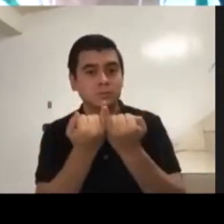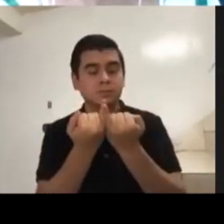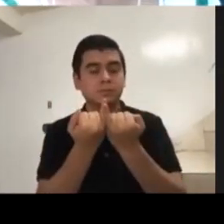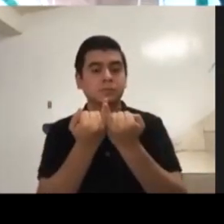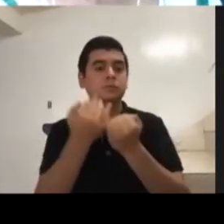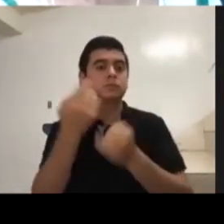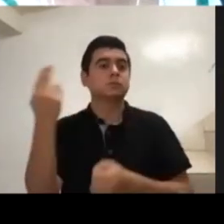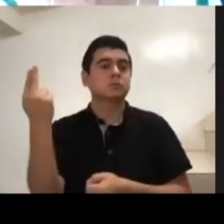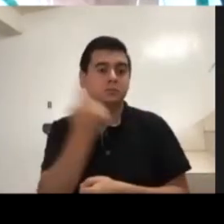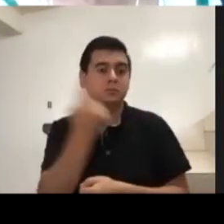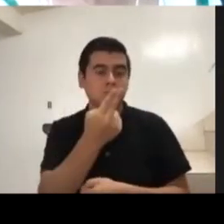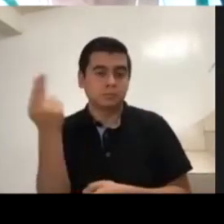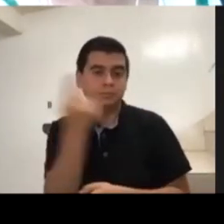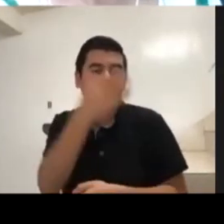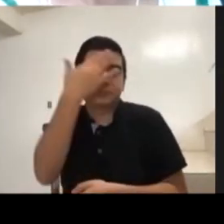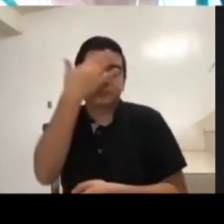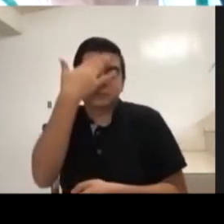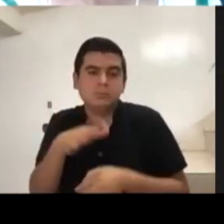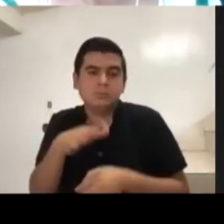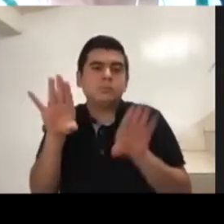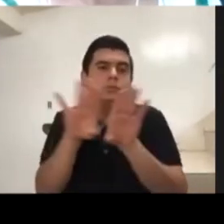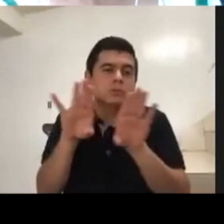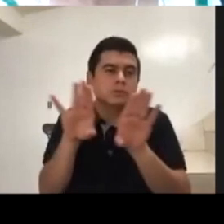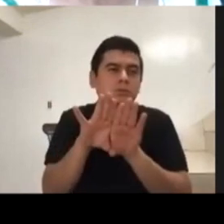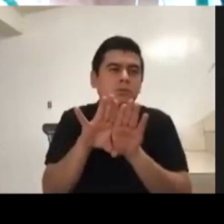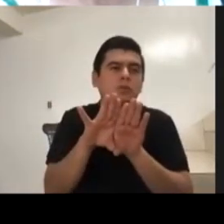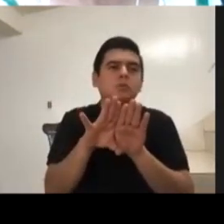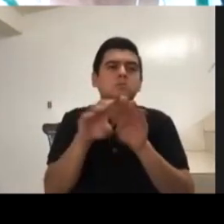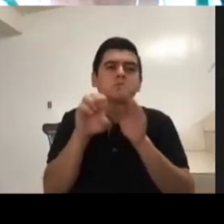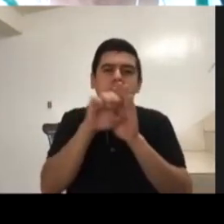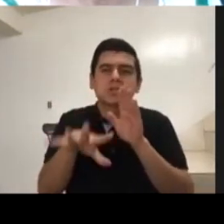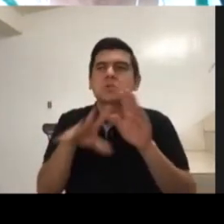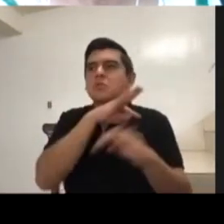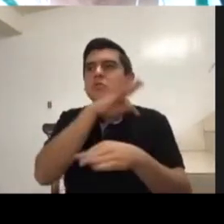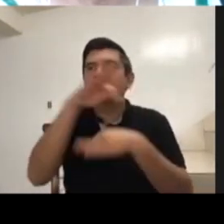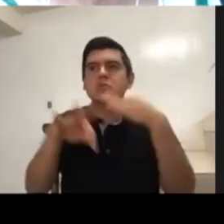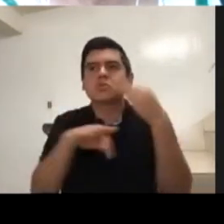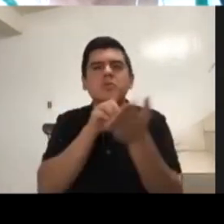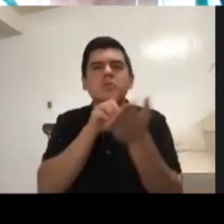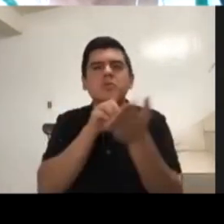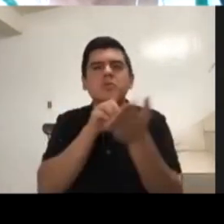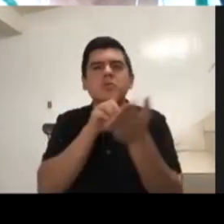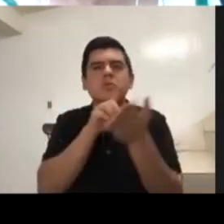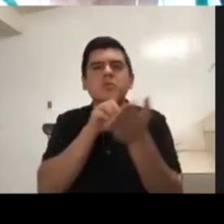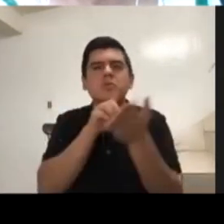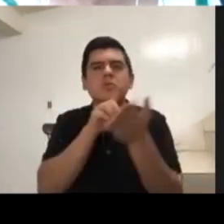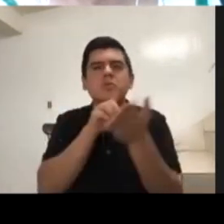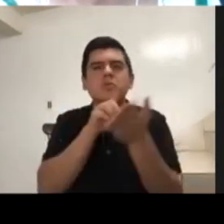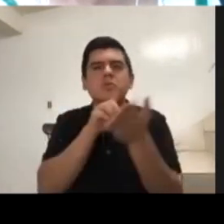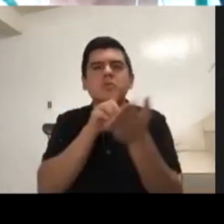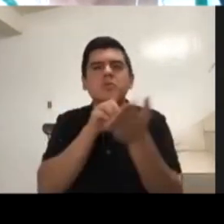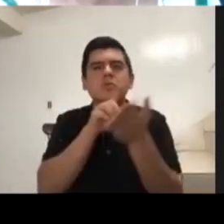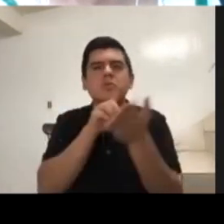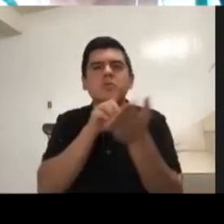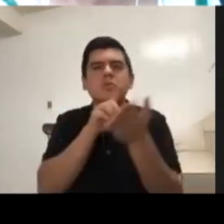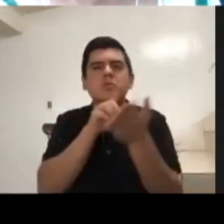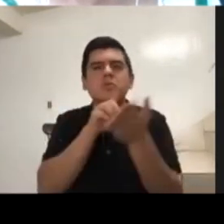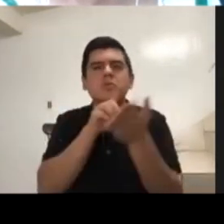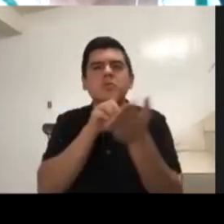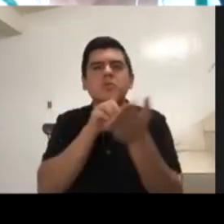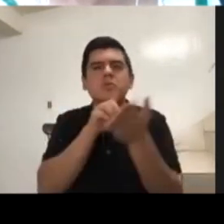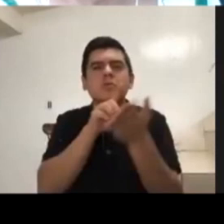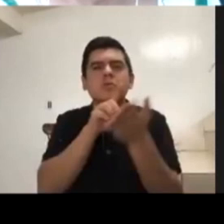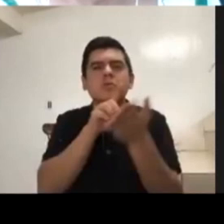tiene derecho a tener derechos en nuestro país, quién tiene derecho a tener educación,